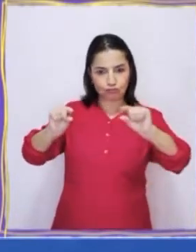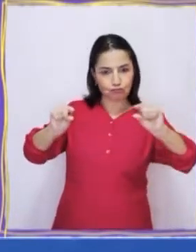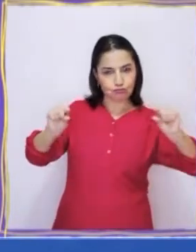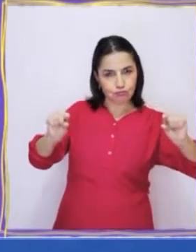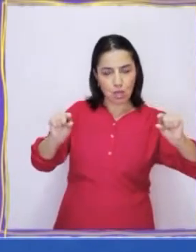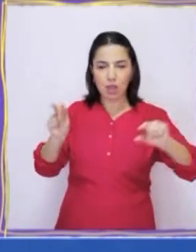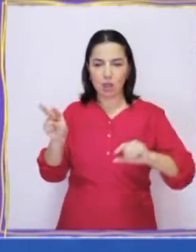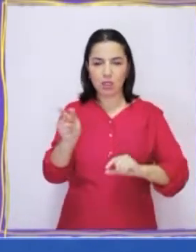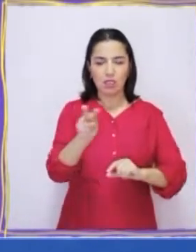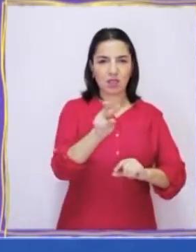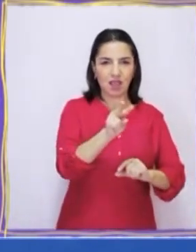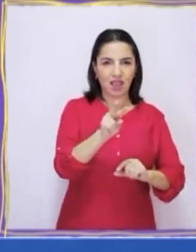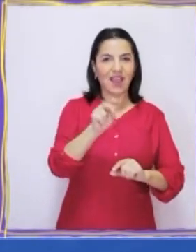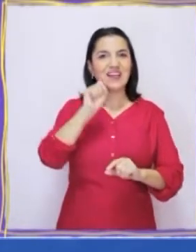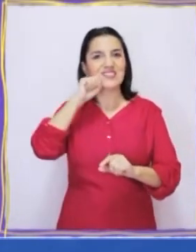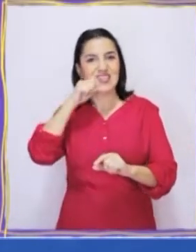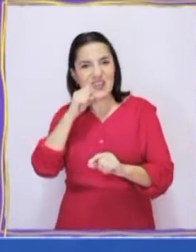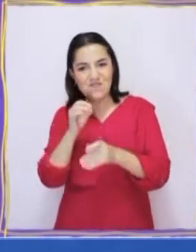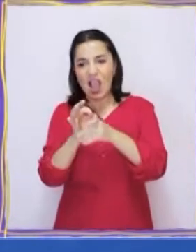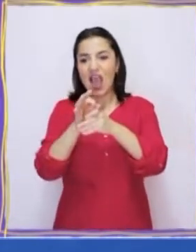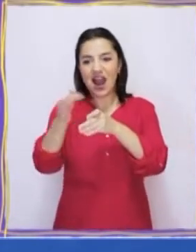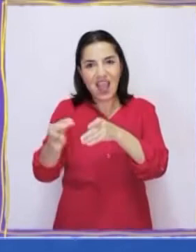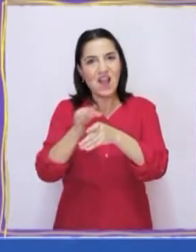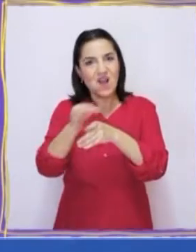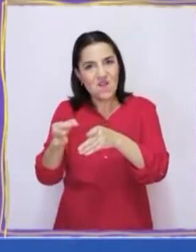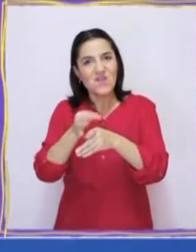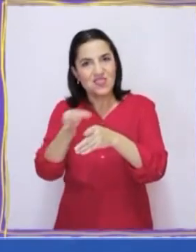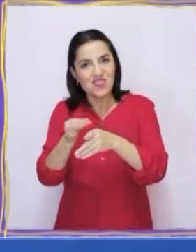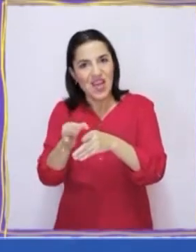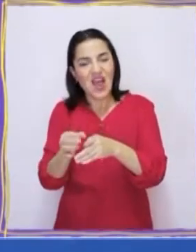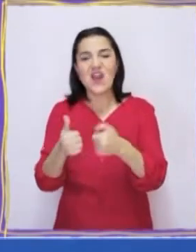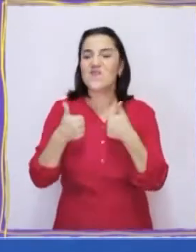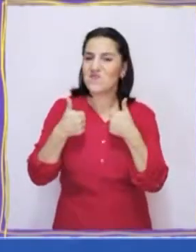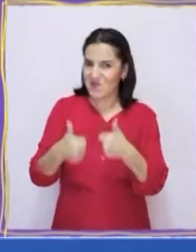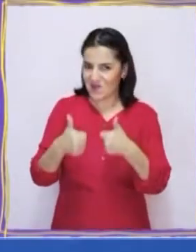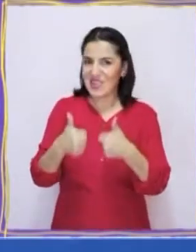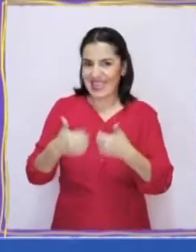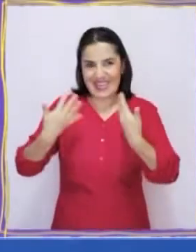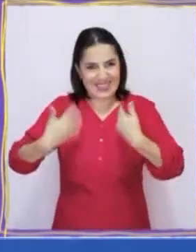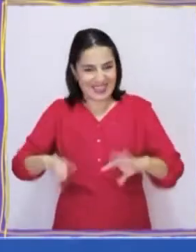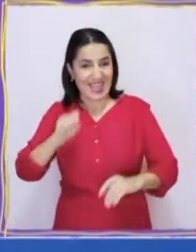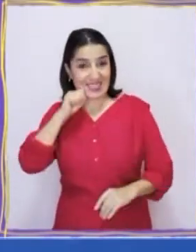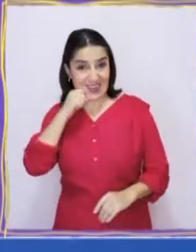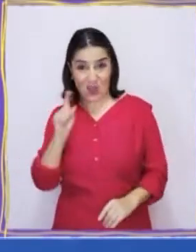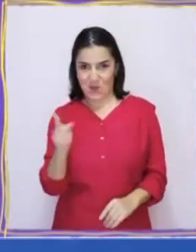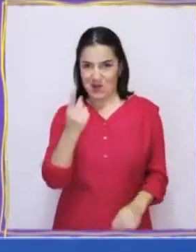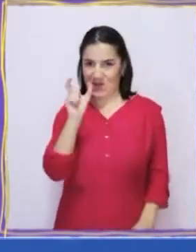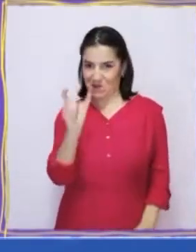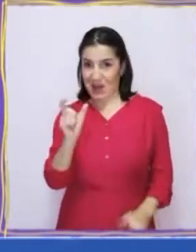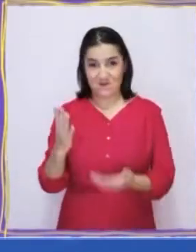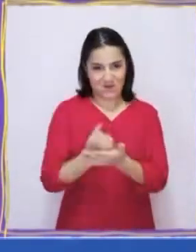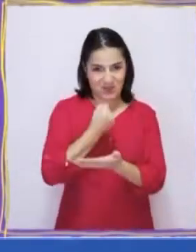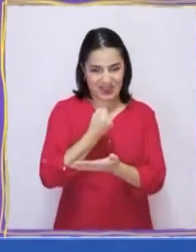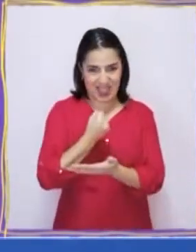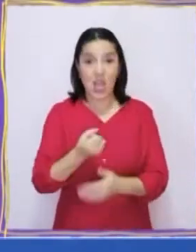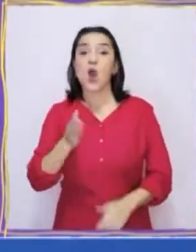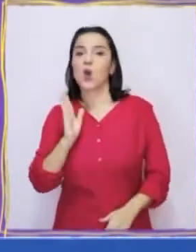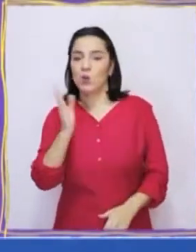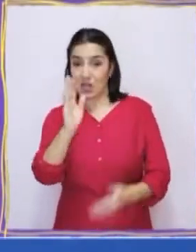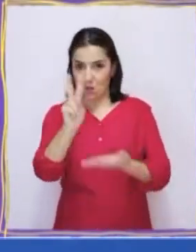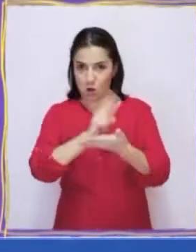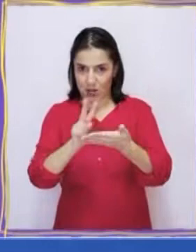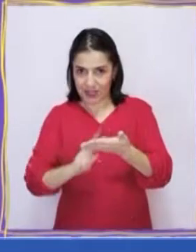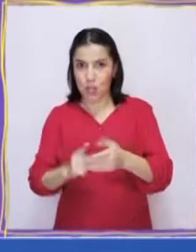palabra, podemos decir que sugiere es recomendar algo. ¡Muy bien! Y tenemos el significado de la primera palabra.